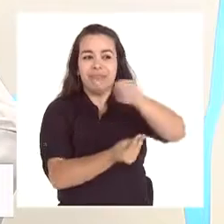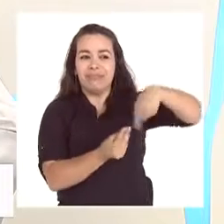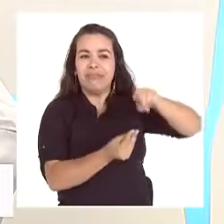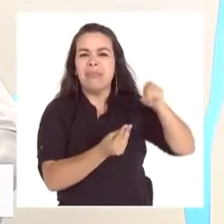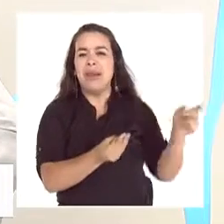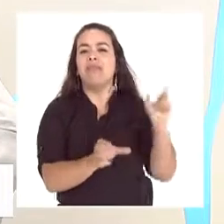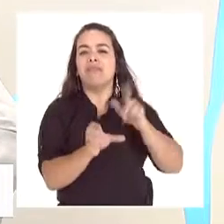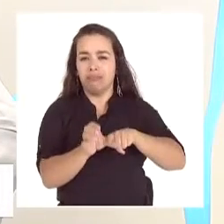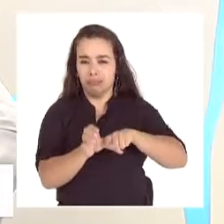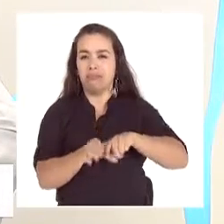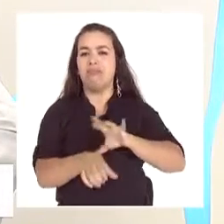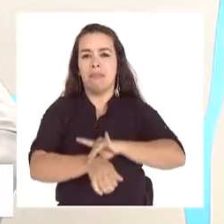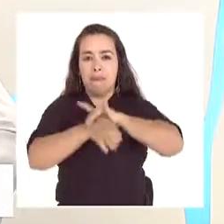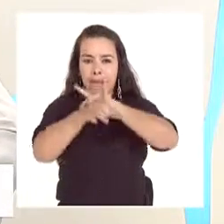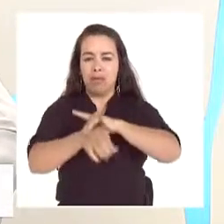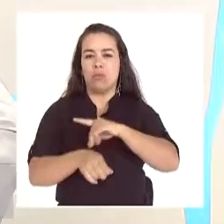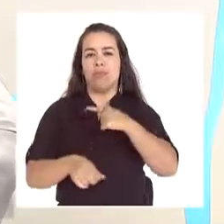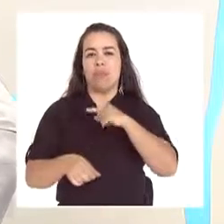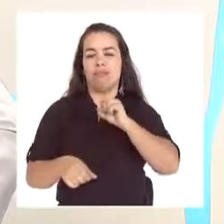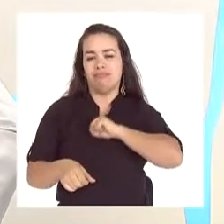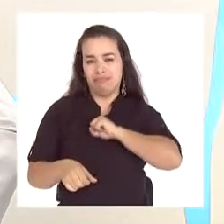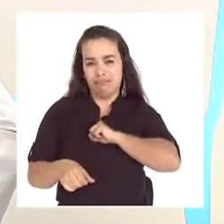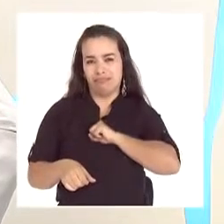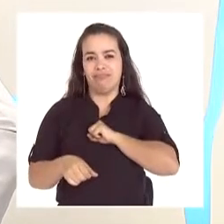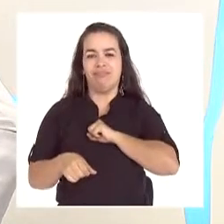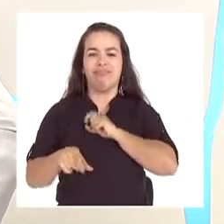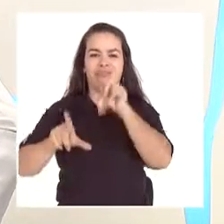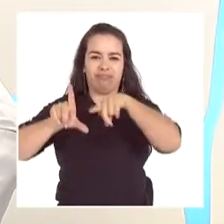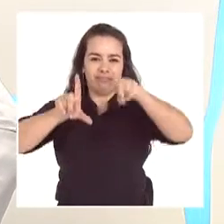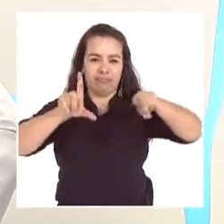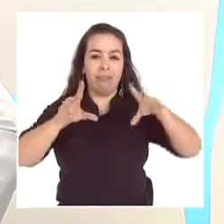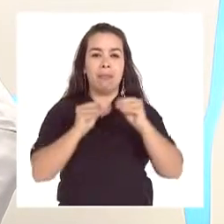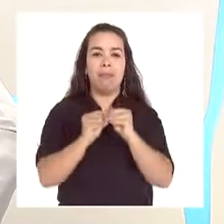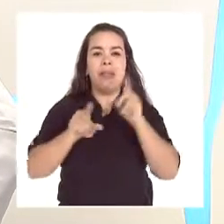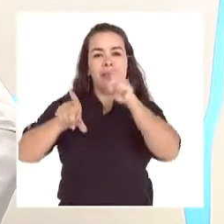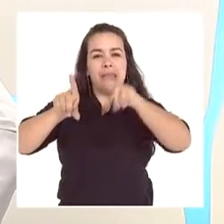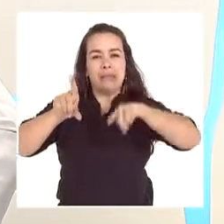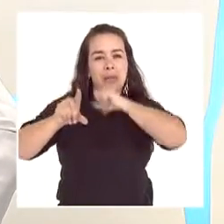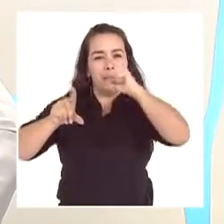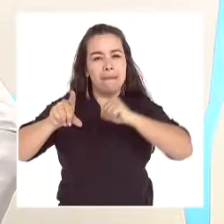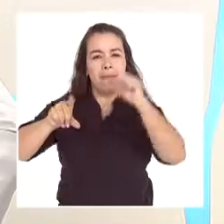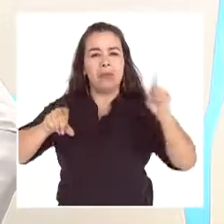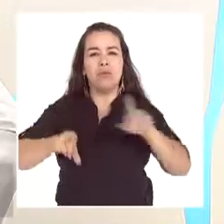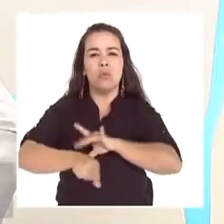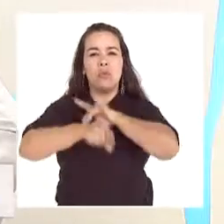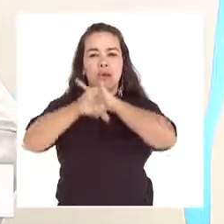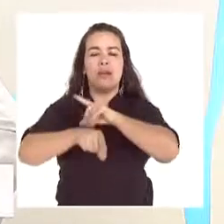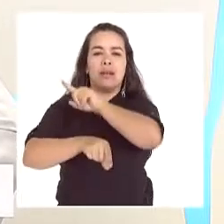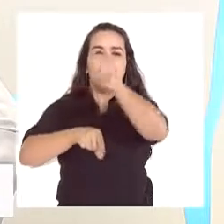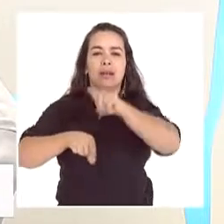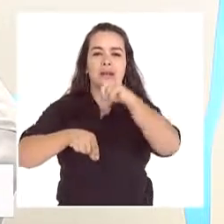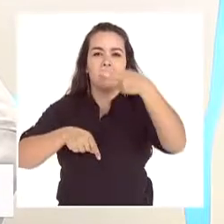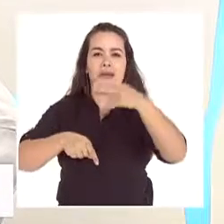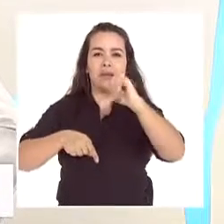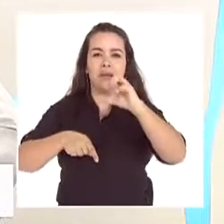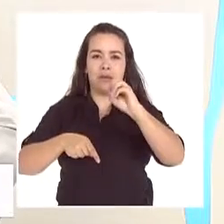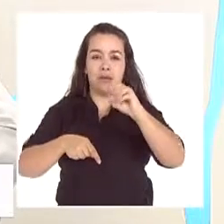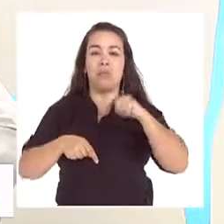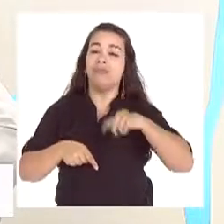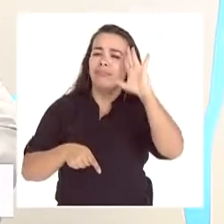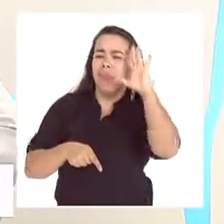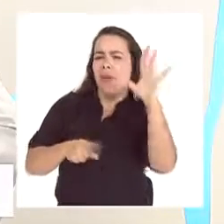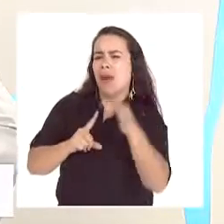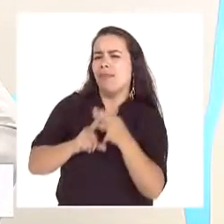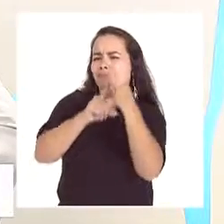médicos internistas, cardiólogos y actualmente ecocardiografista de la Clínica Chayo. Y es motivo de